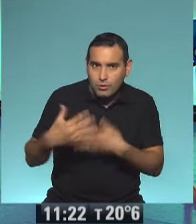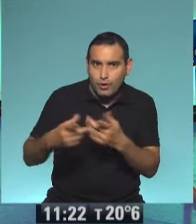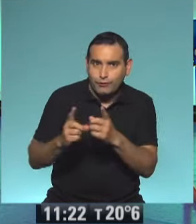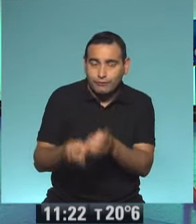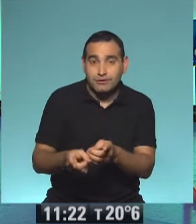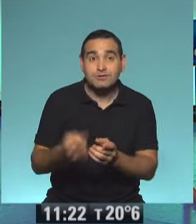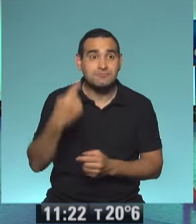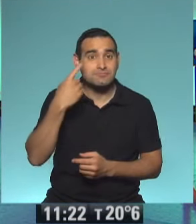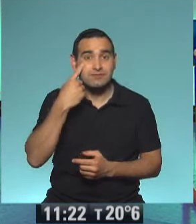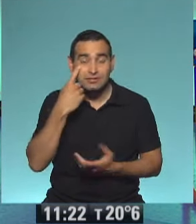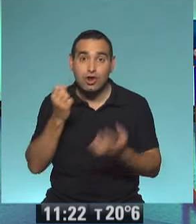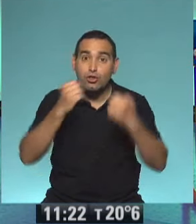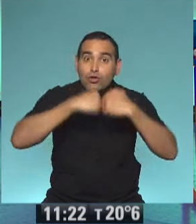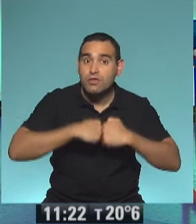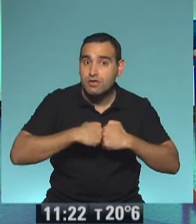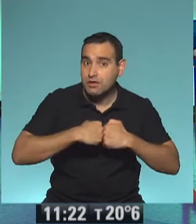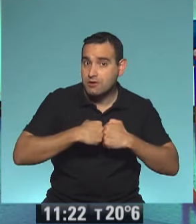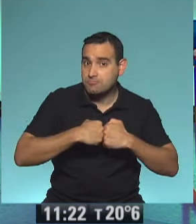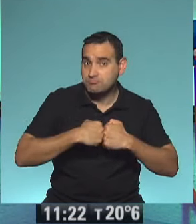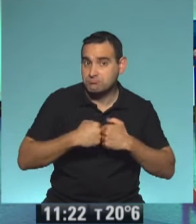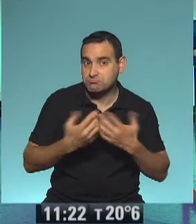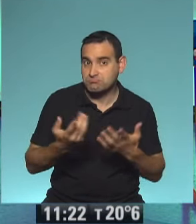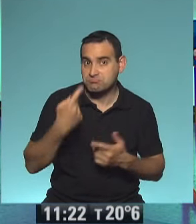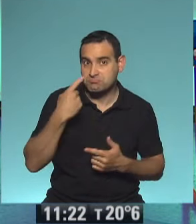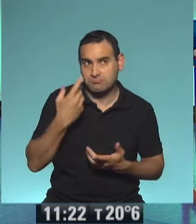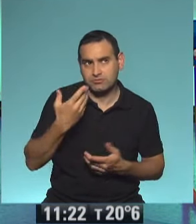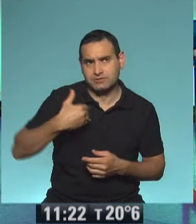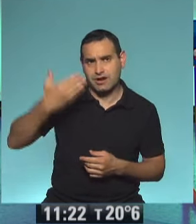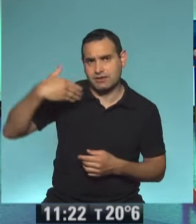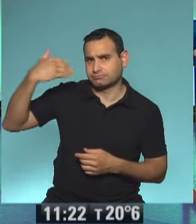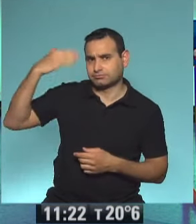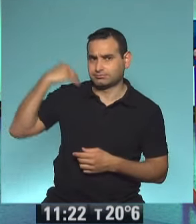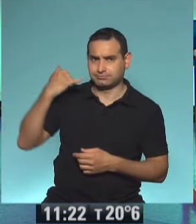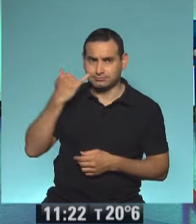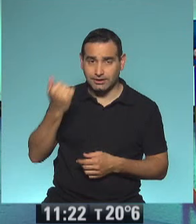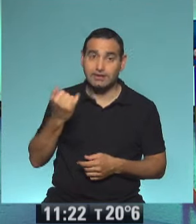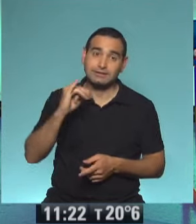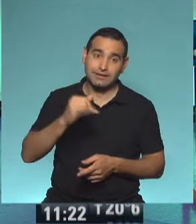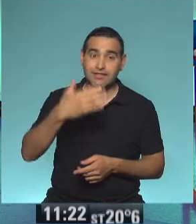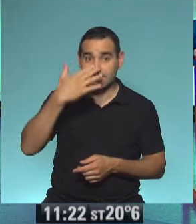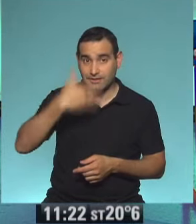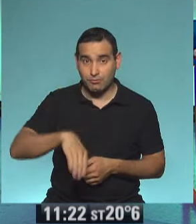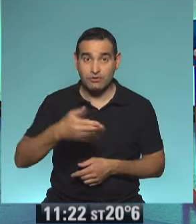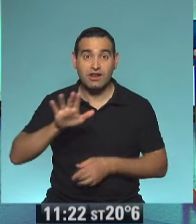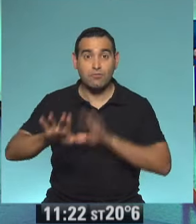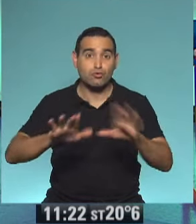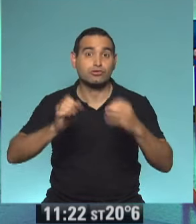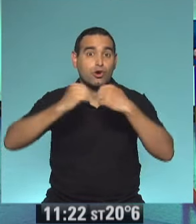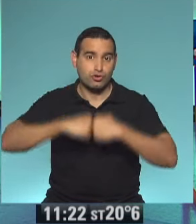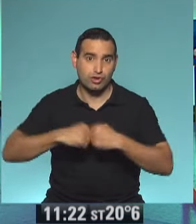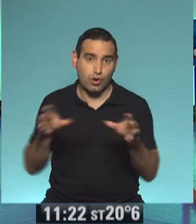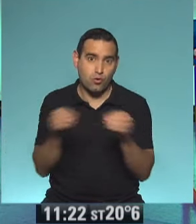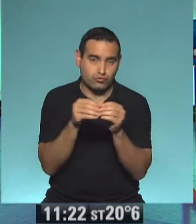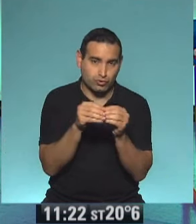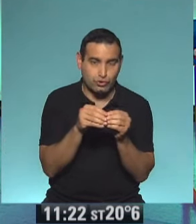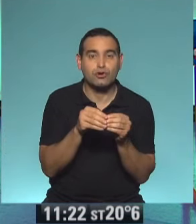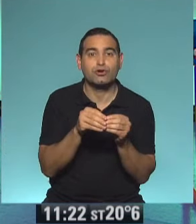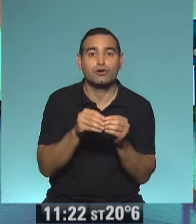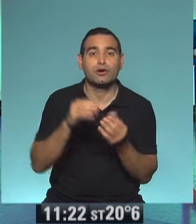las escondidas seguramente se debían jugar, pero hace muchísimo tiempo. Sí, y después surgió la mancha escondida. También.